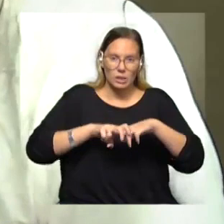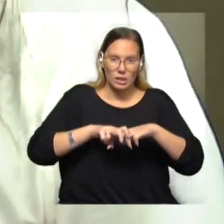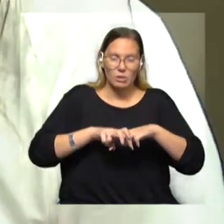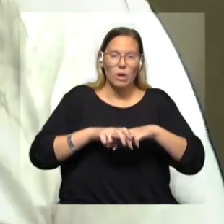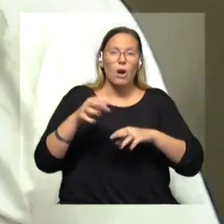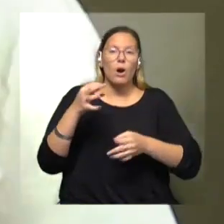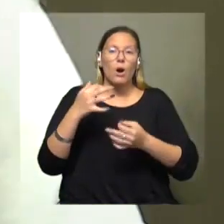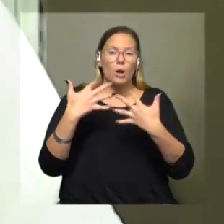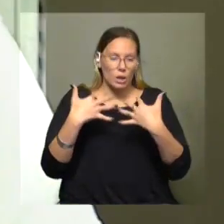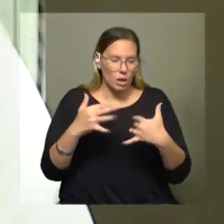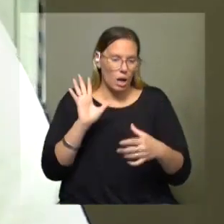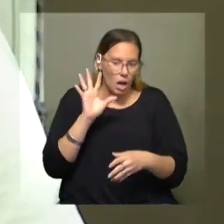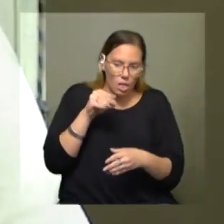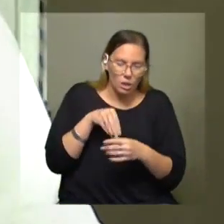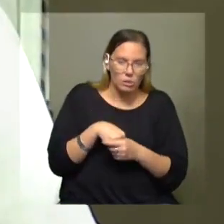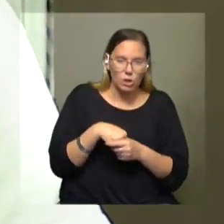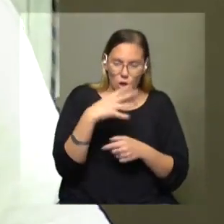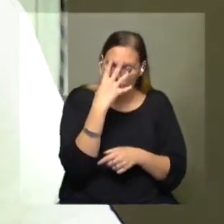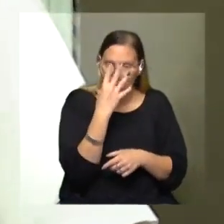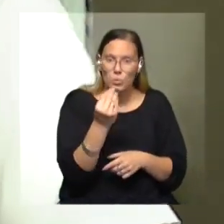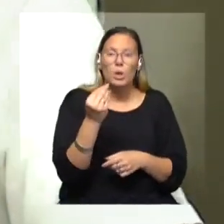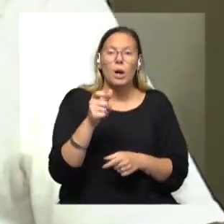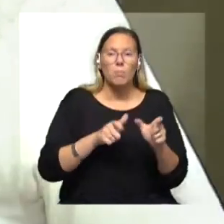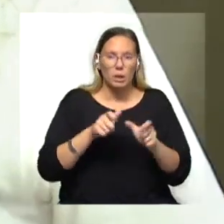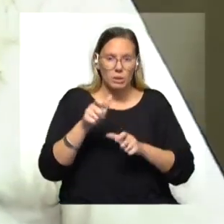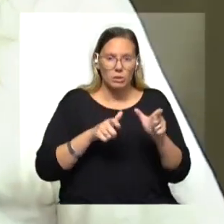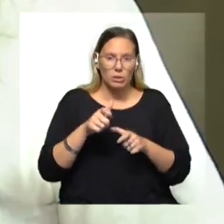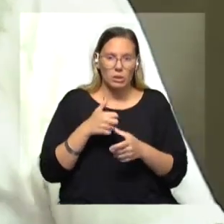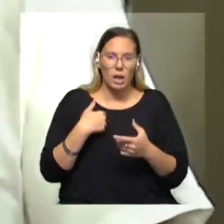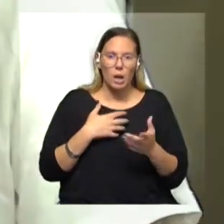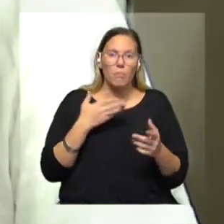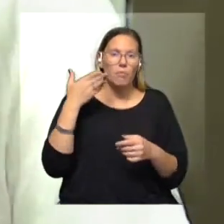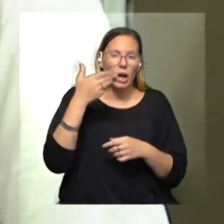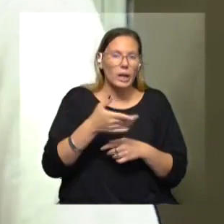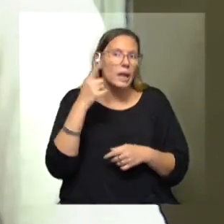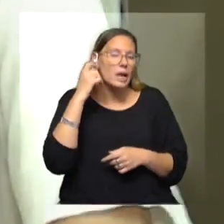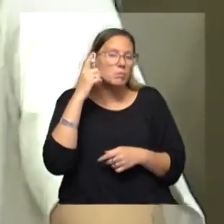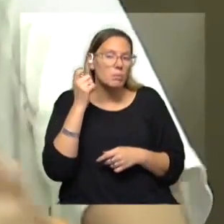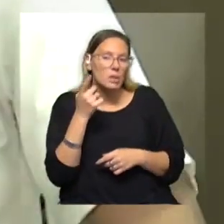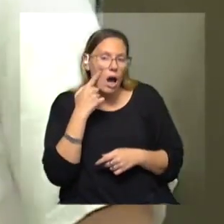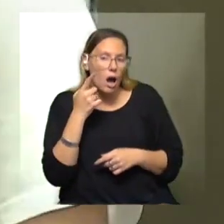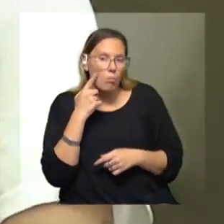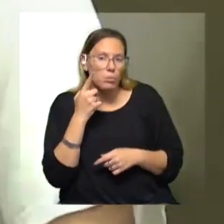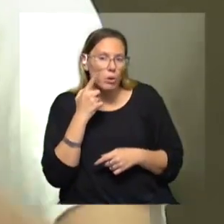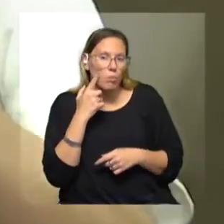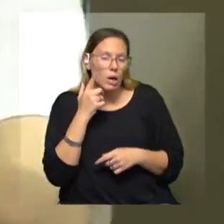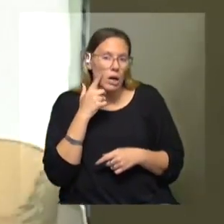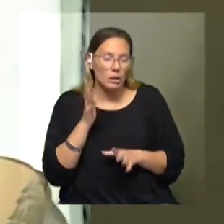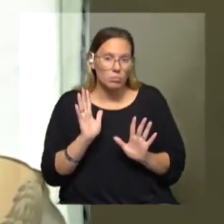obra inmersiva, que sea una obra donde la gente sea física, donde la gente va a ir a experimentar,